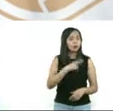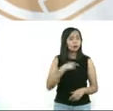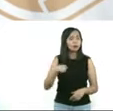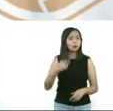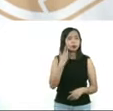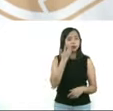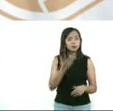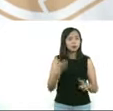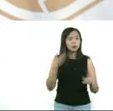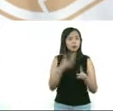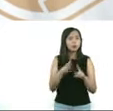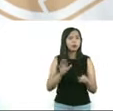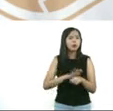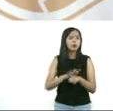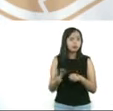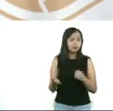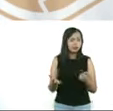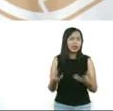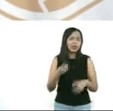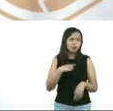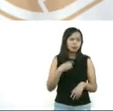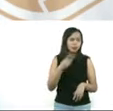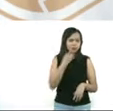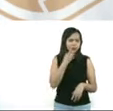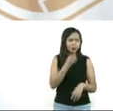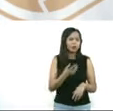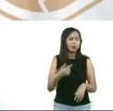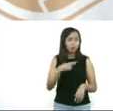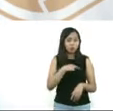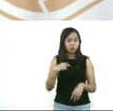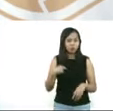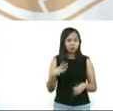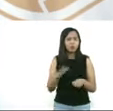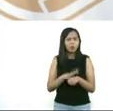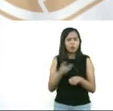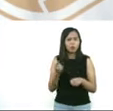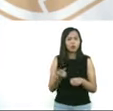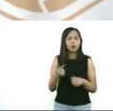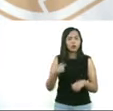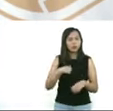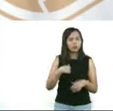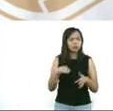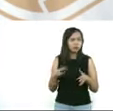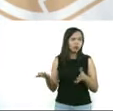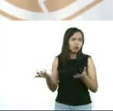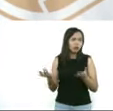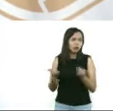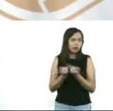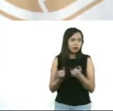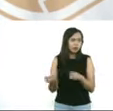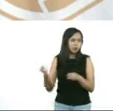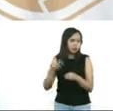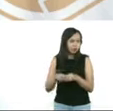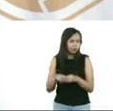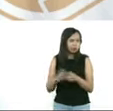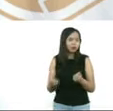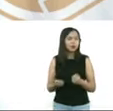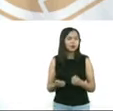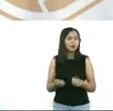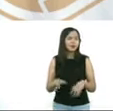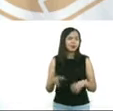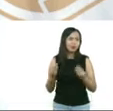y digo estamos porque me considero parte de este de esta propuesta, como